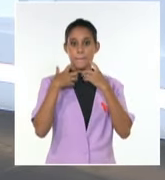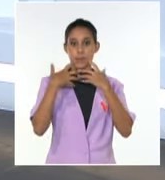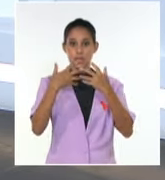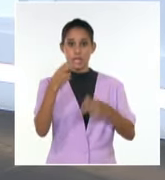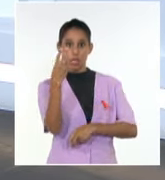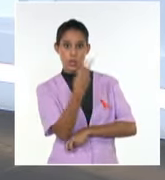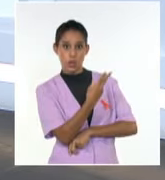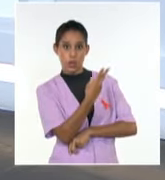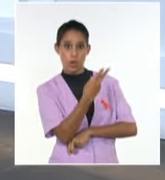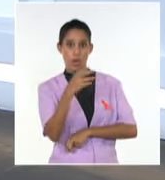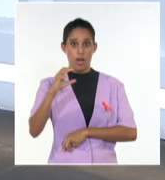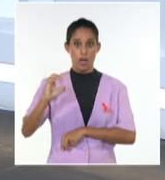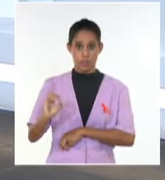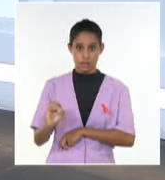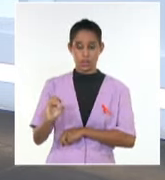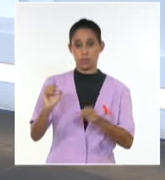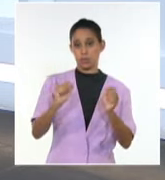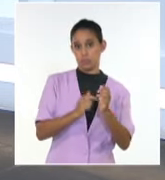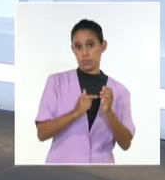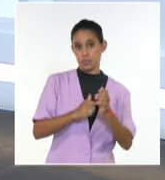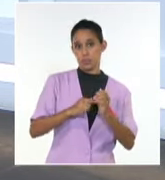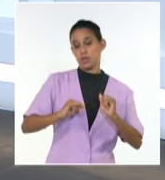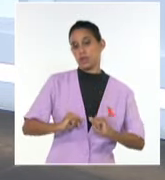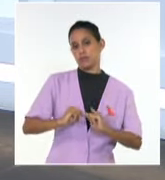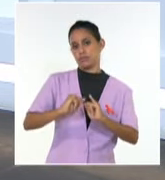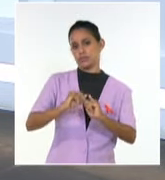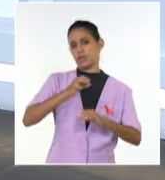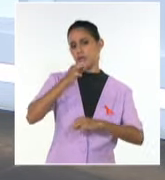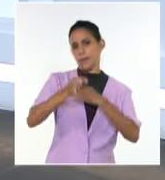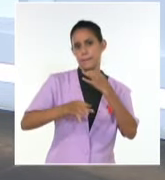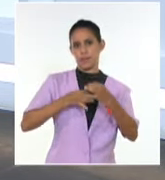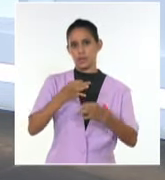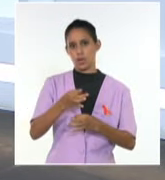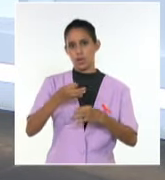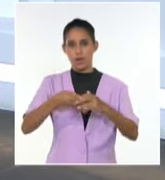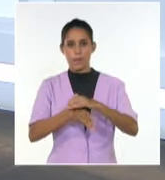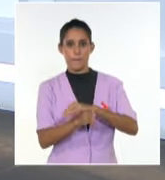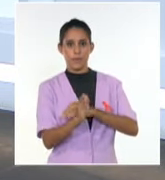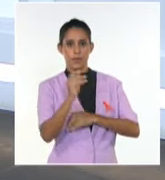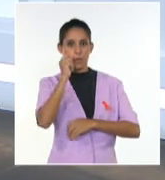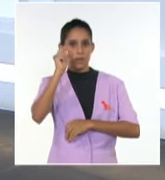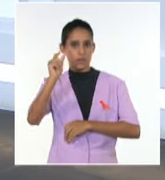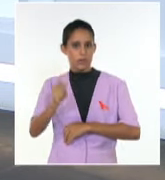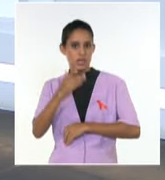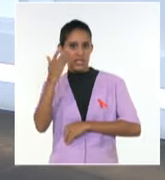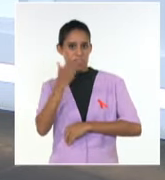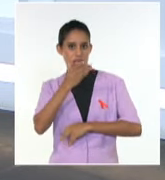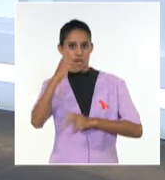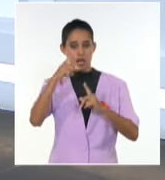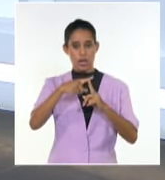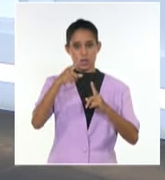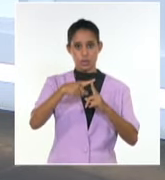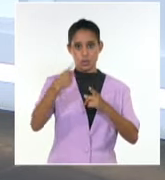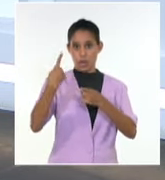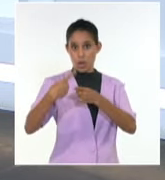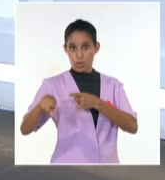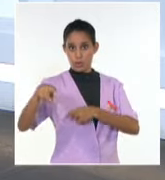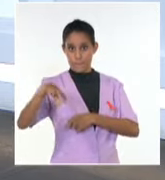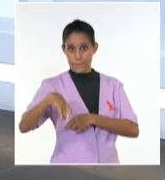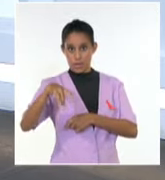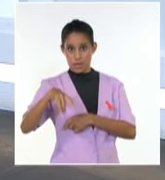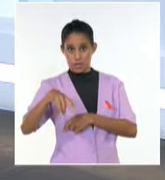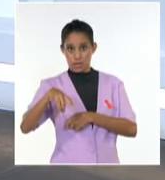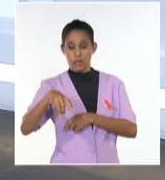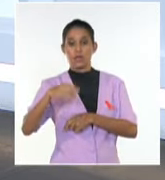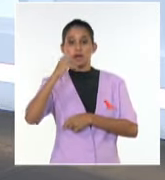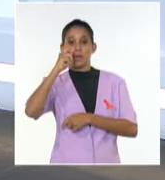el manager Abeisy Pantoja anunció a Alejandro Meneses como abridor por la selección tunera, al tiempo que el timonel pinareño Alexander Urquiola